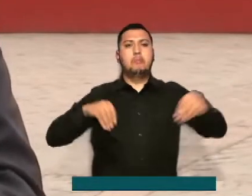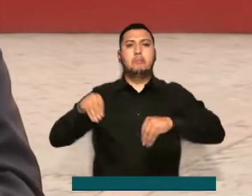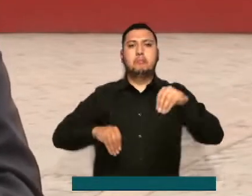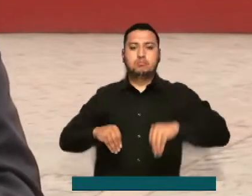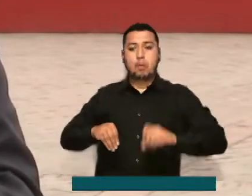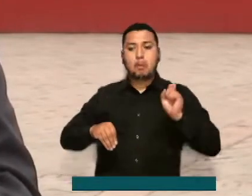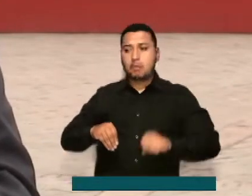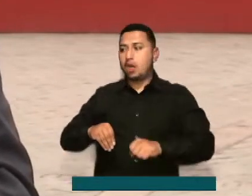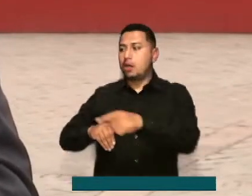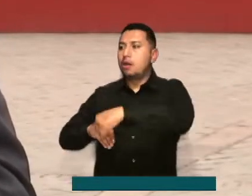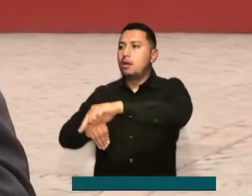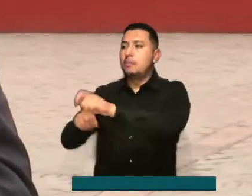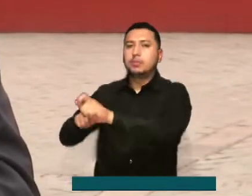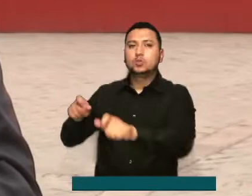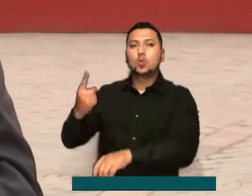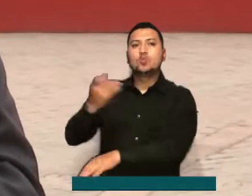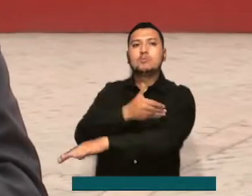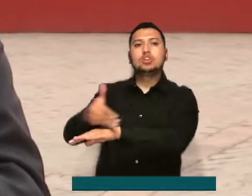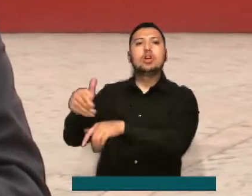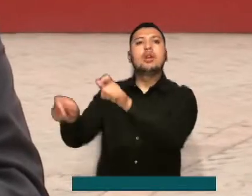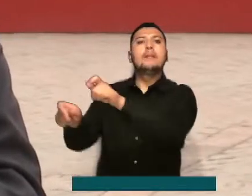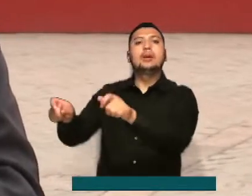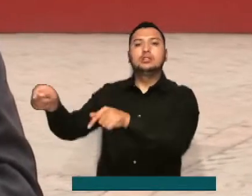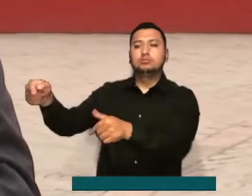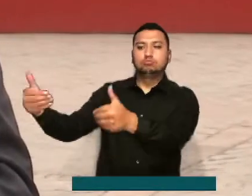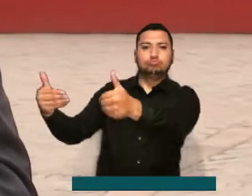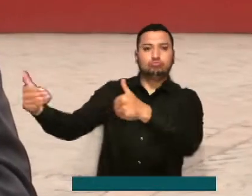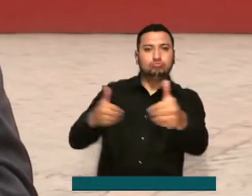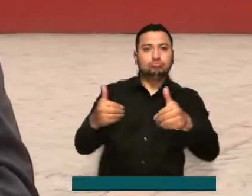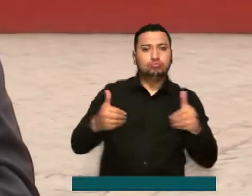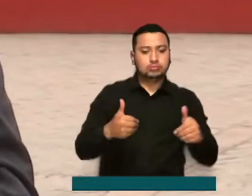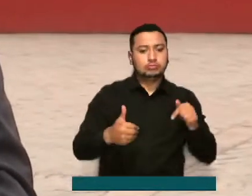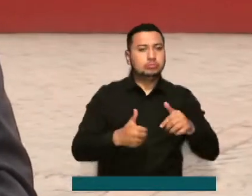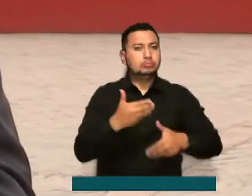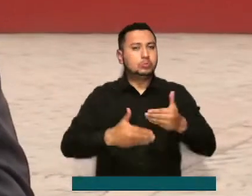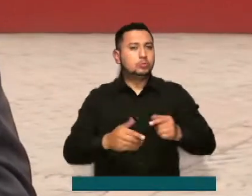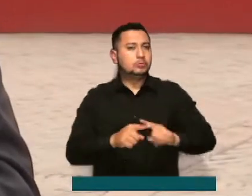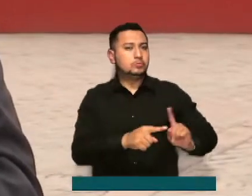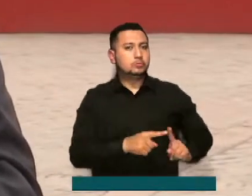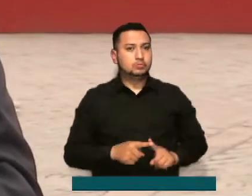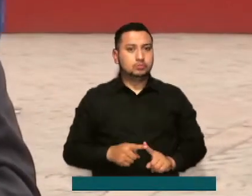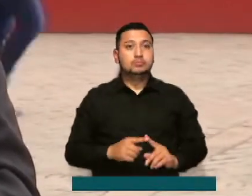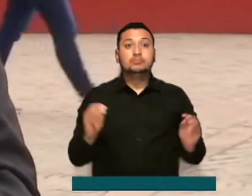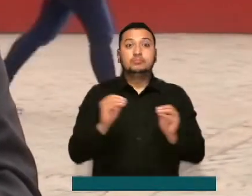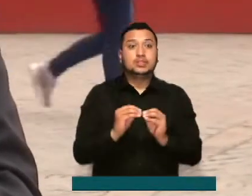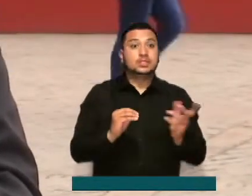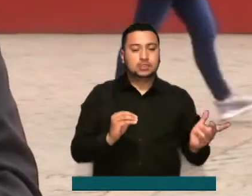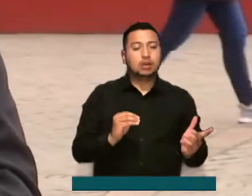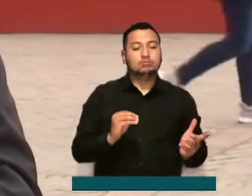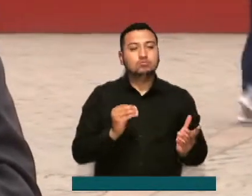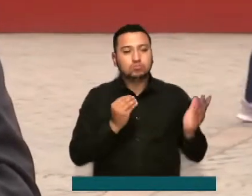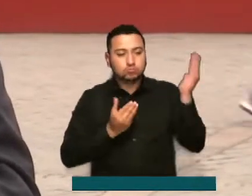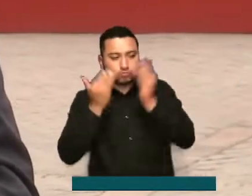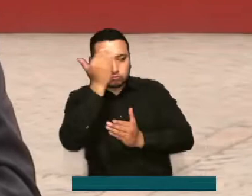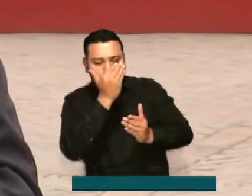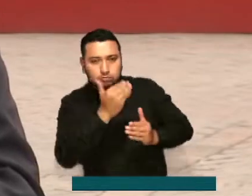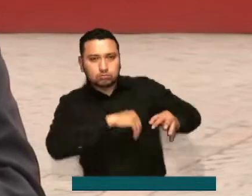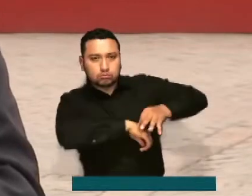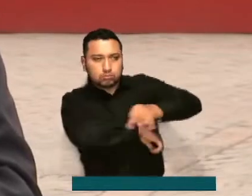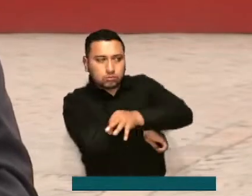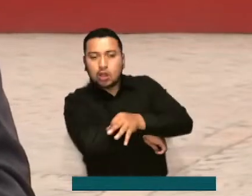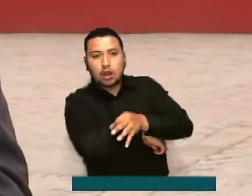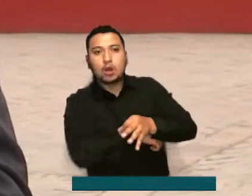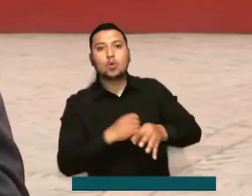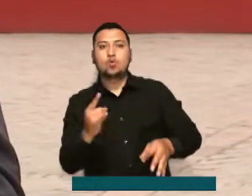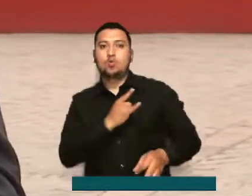municipio de Soacha podrá acceder a los diferentes trámites que allí se pueden realizar. Además, los estudios y diseños fueron elaborados